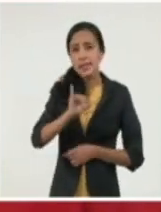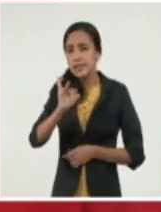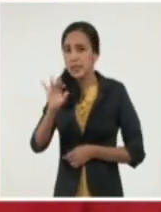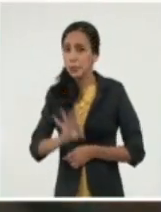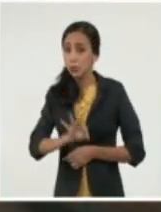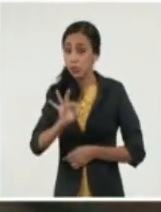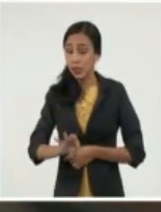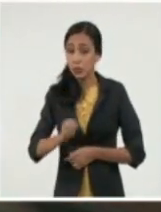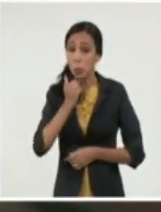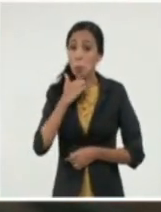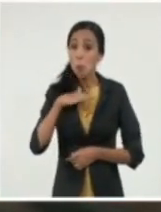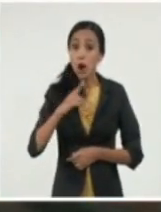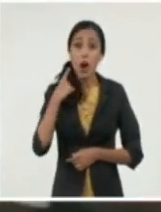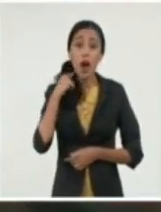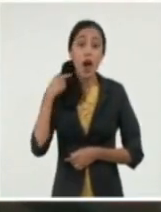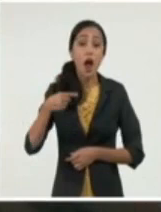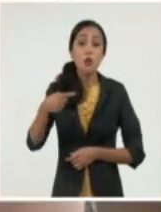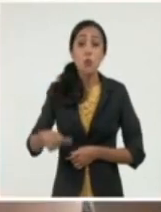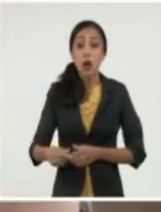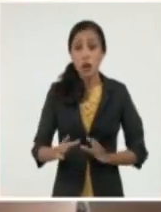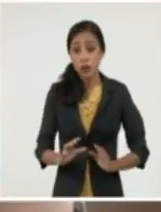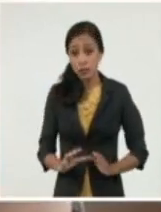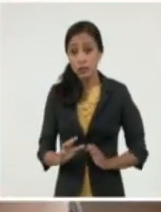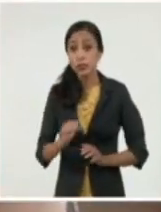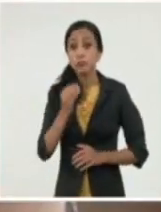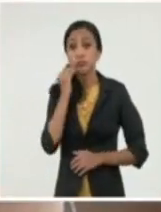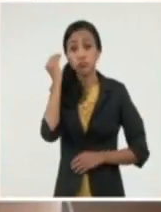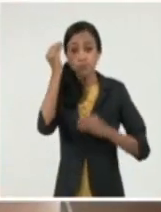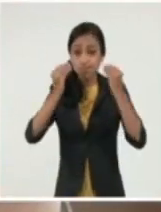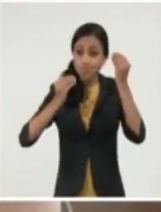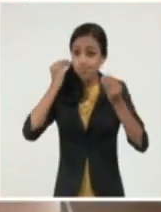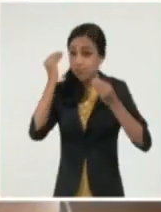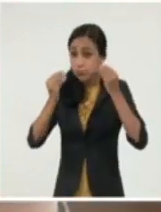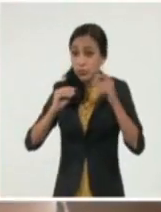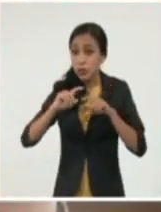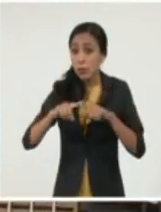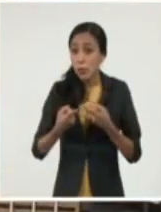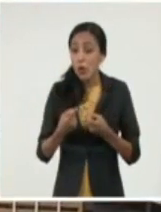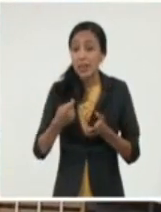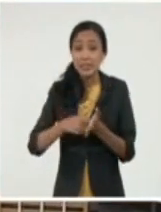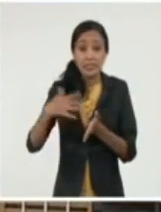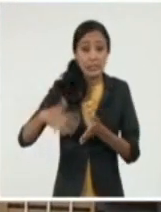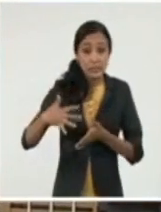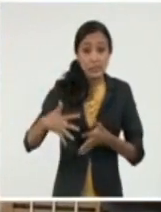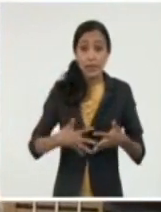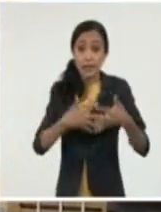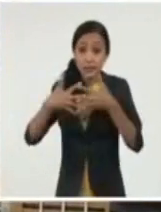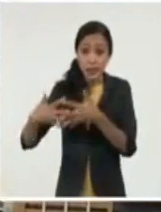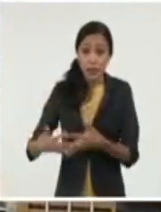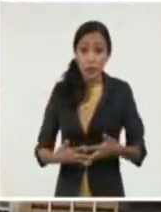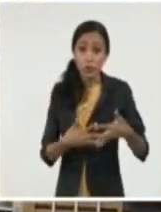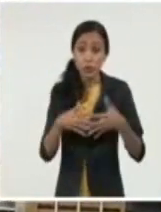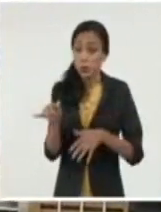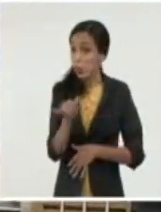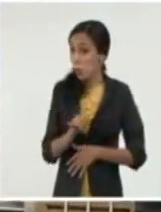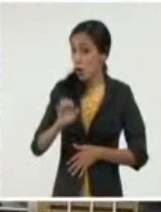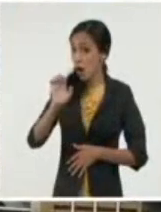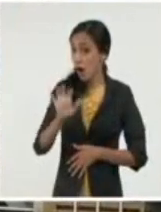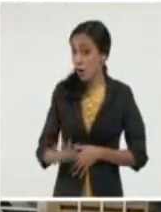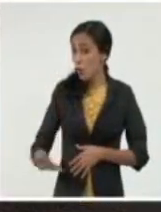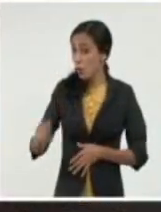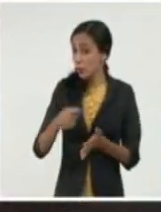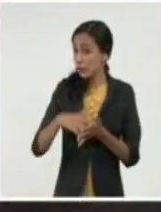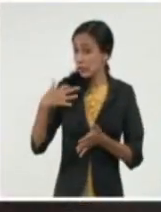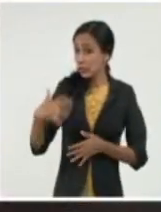6-7% anual, puede ser estructural y preocupa. Y cuando suben los precios en Estados Unidos y también en Europa,